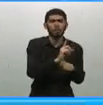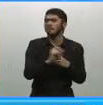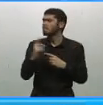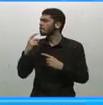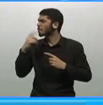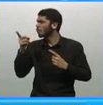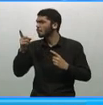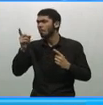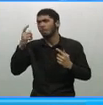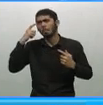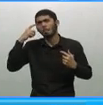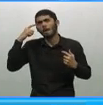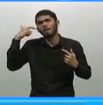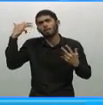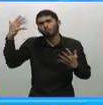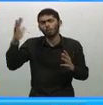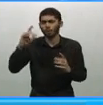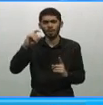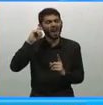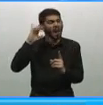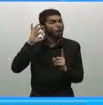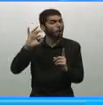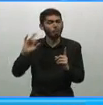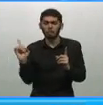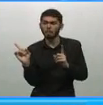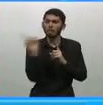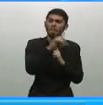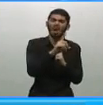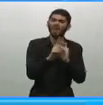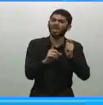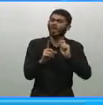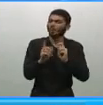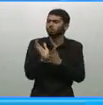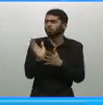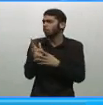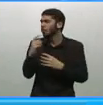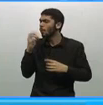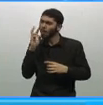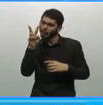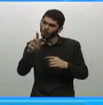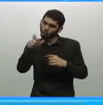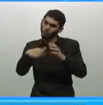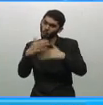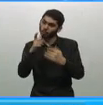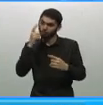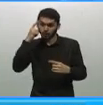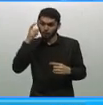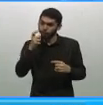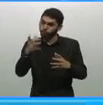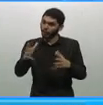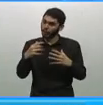gago imaginándonos de aquí a haí unos años en quién lo ves hay jugadores que te hacen acordar a vos Hay jugadores que los ves con características que